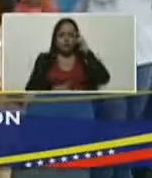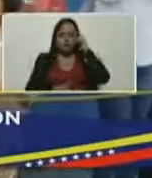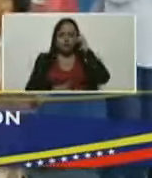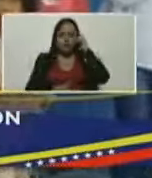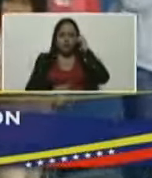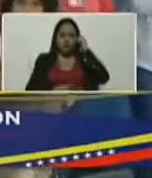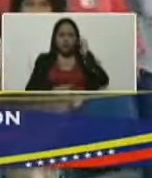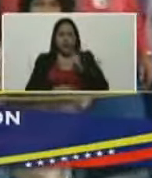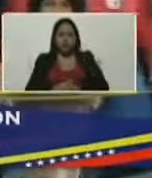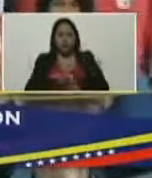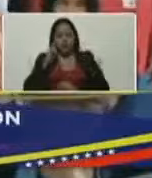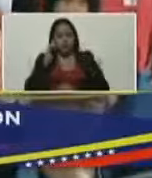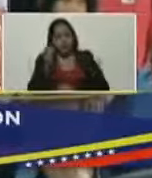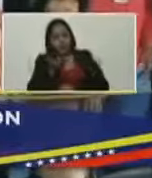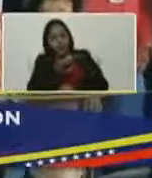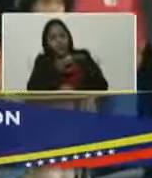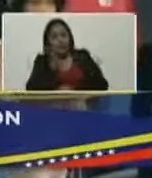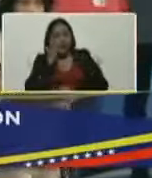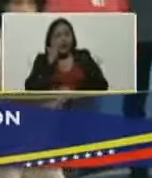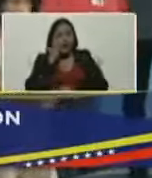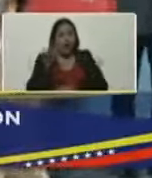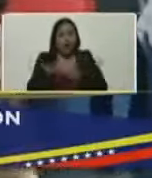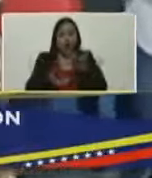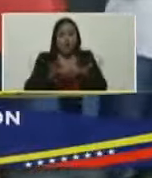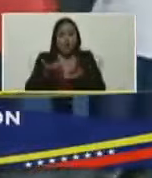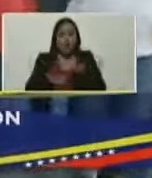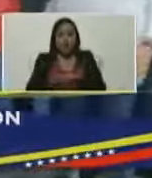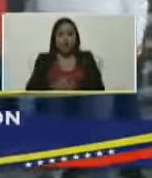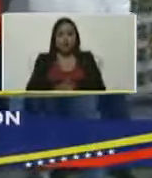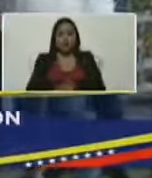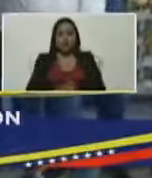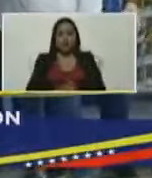Mira las madres cocineras. Ahí están las madres cocineras.